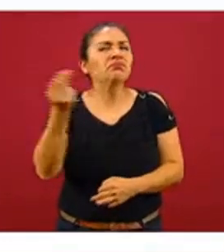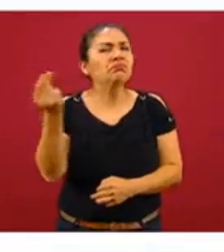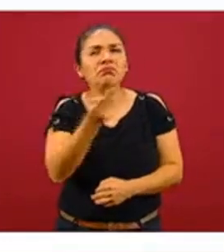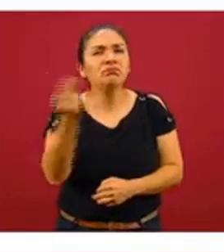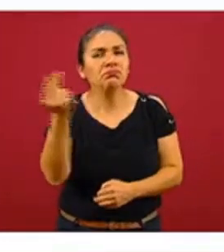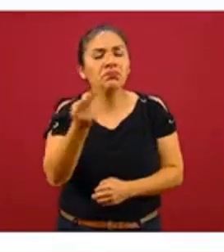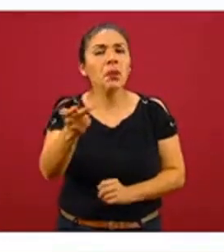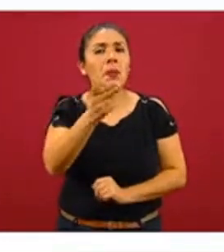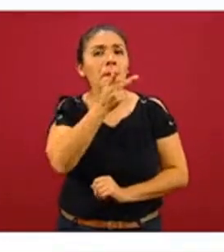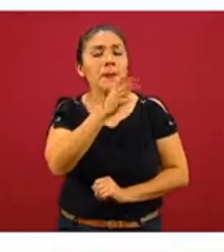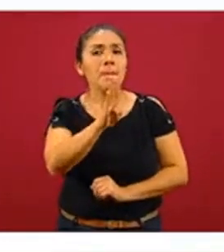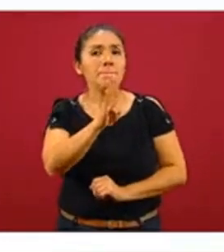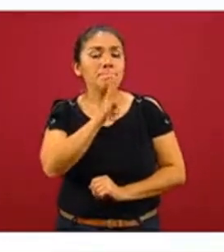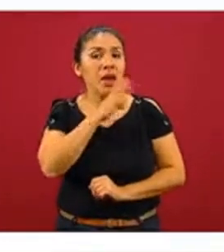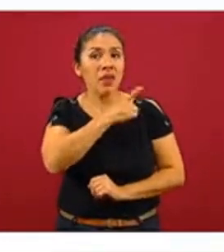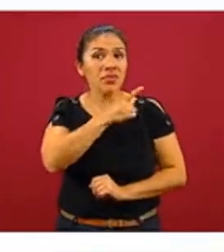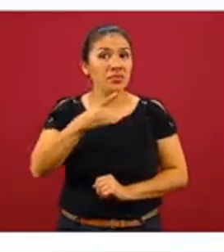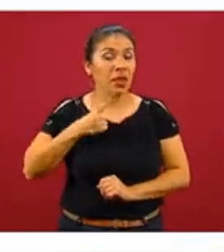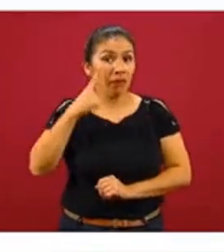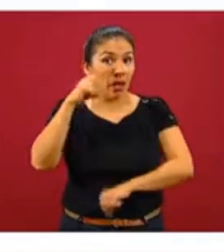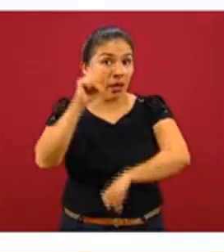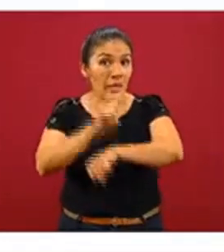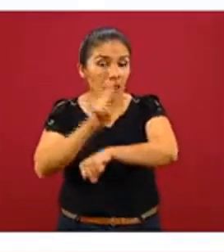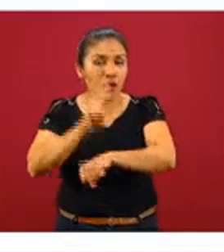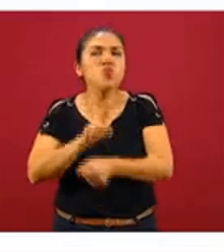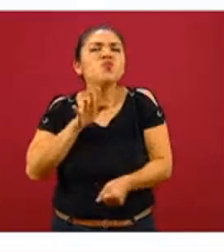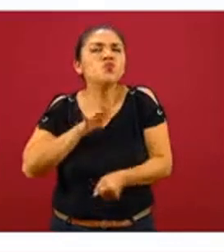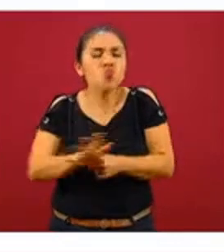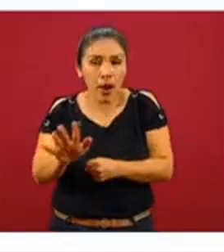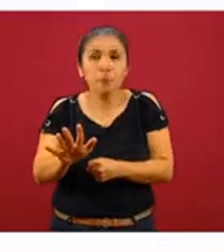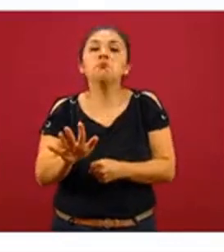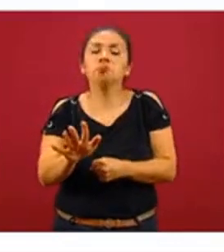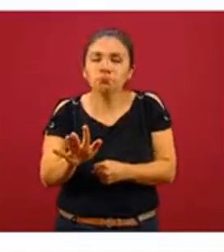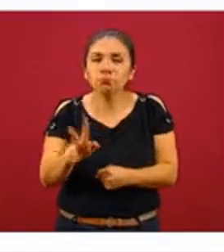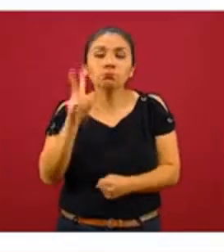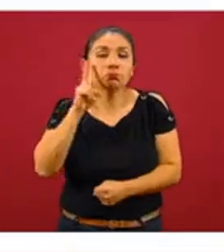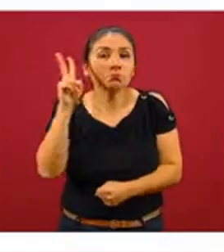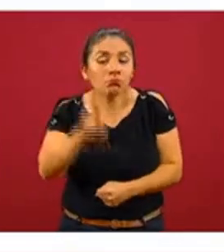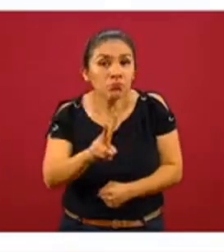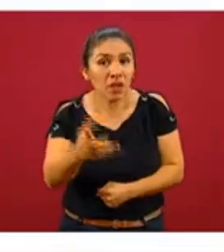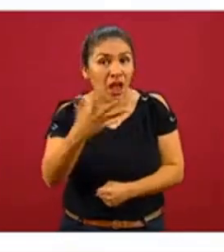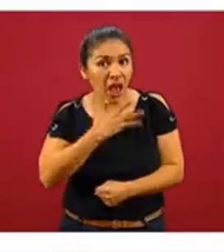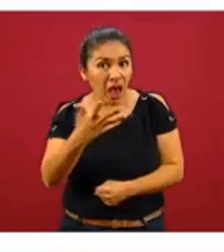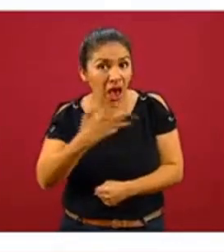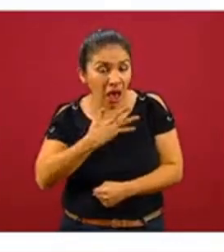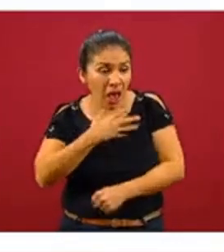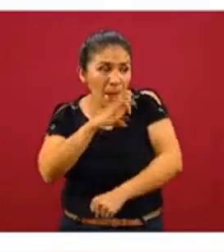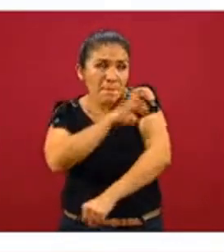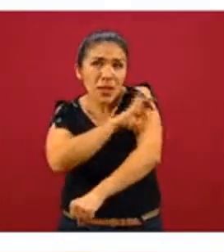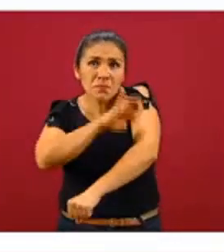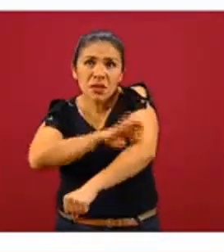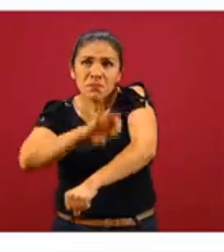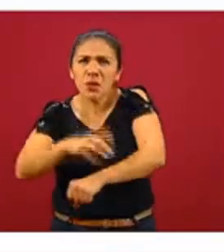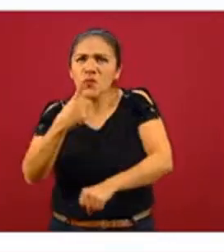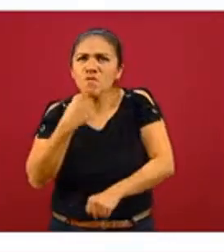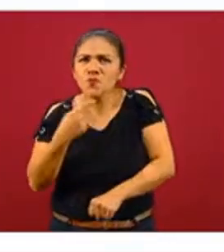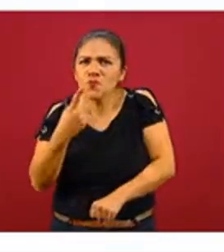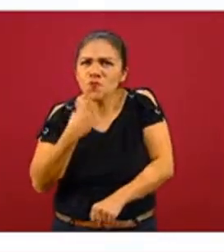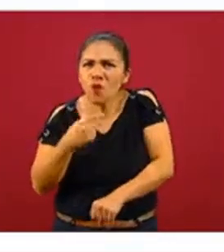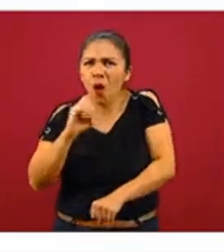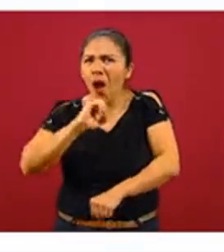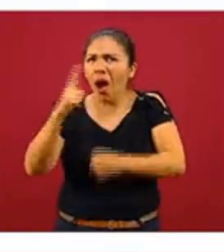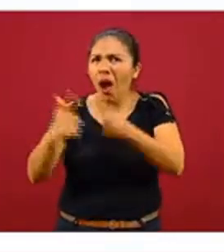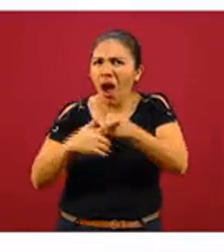los padres de familia estar alertas? Ante cualquier presencia de un exantema cutáneo, es